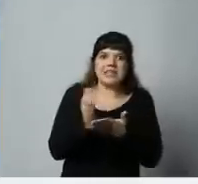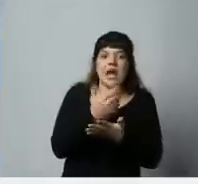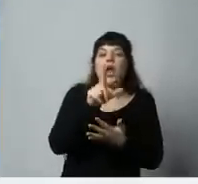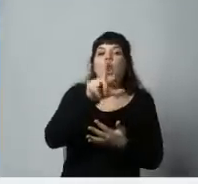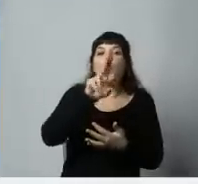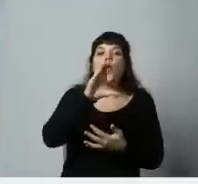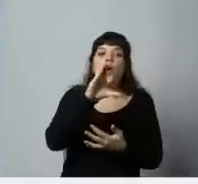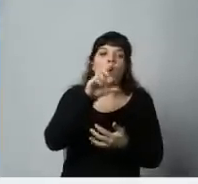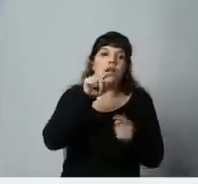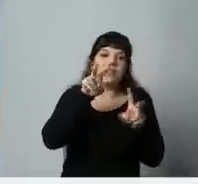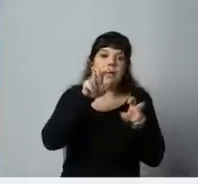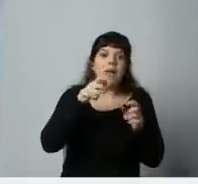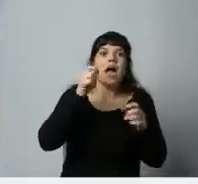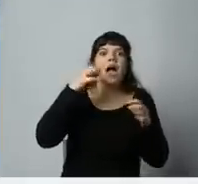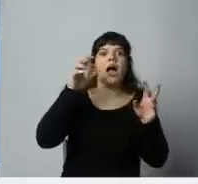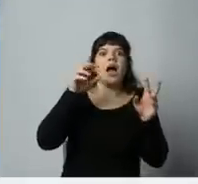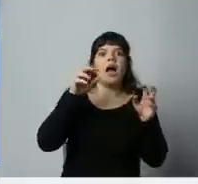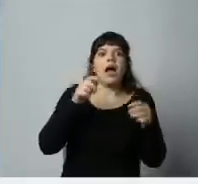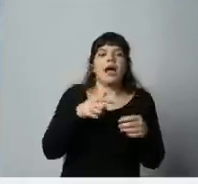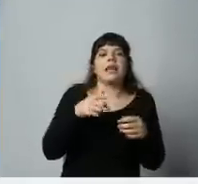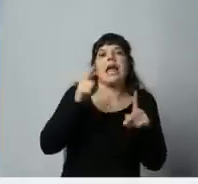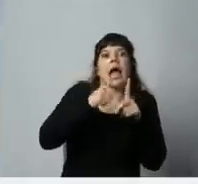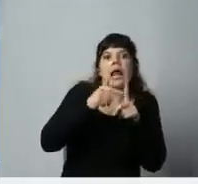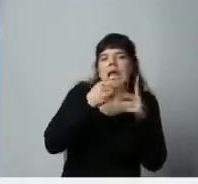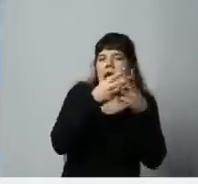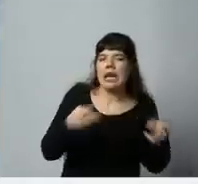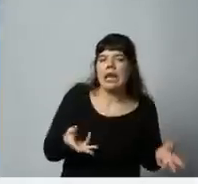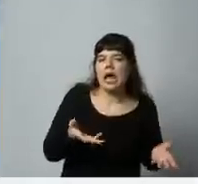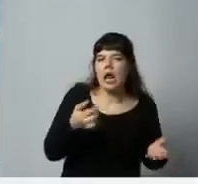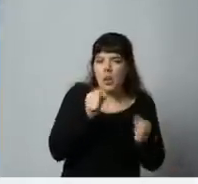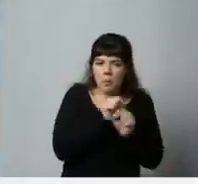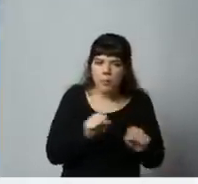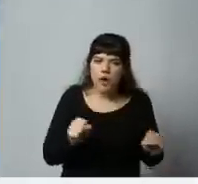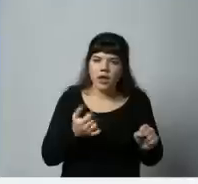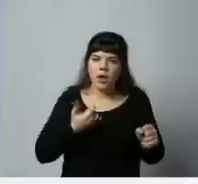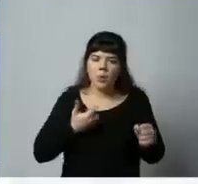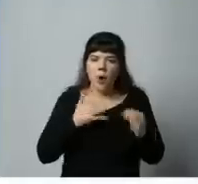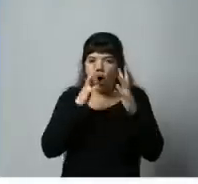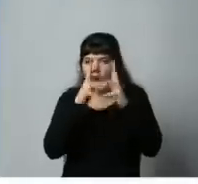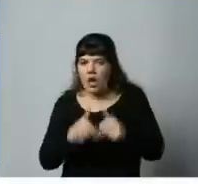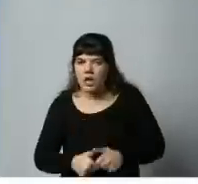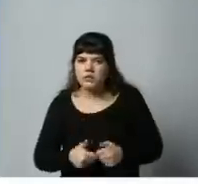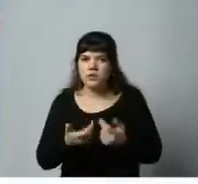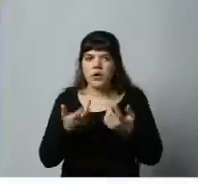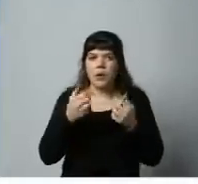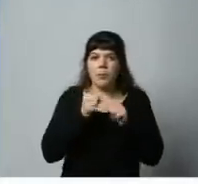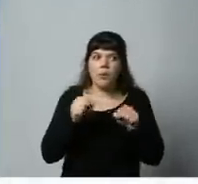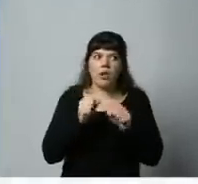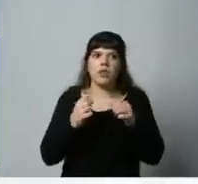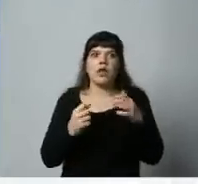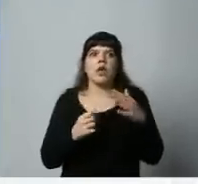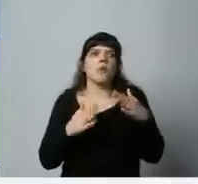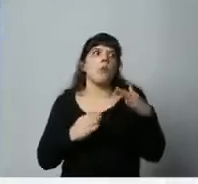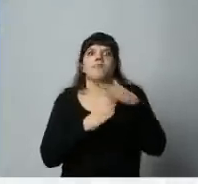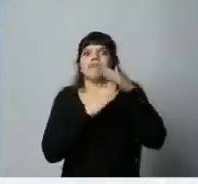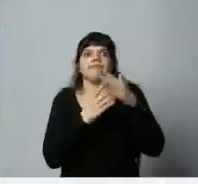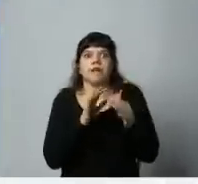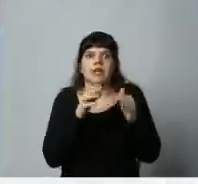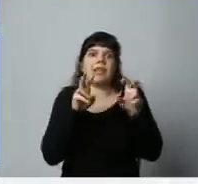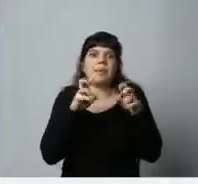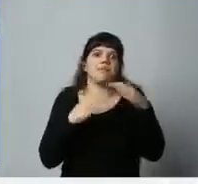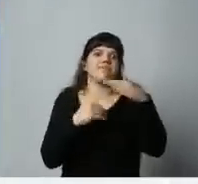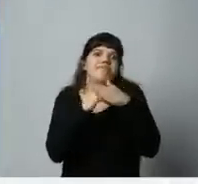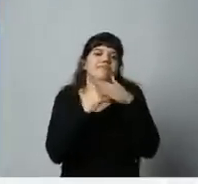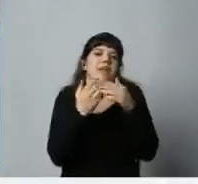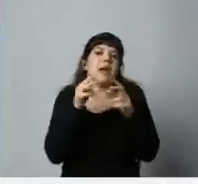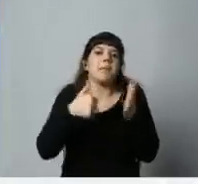tope alquileres en general hay alguna forma de regular que se pueda poner un tope por ejemplo a las pensiones porque también